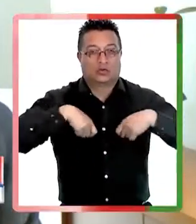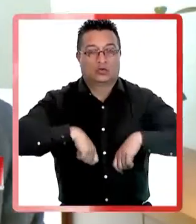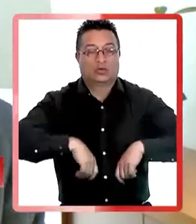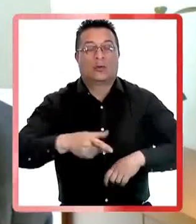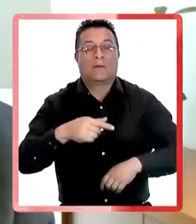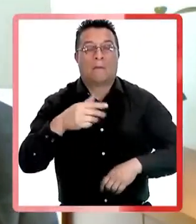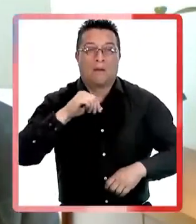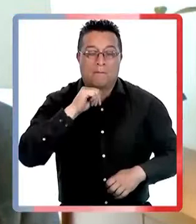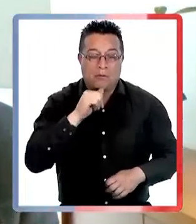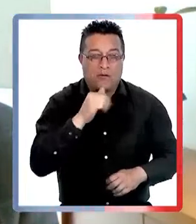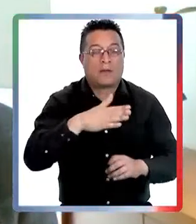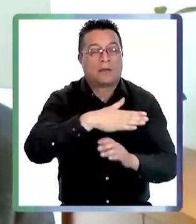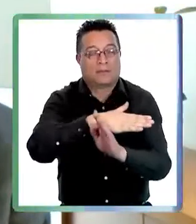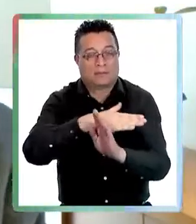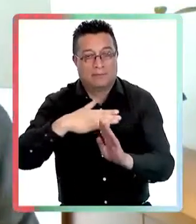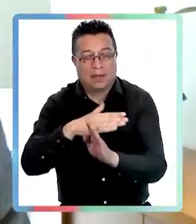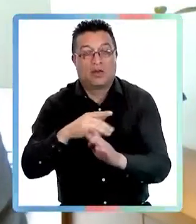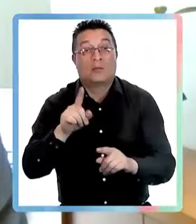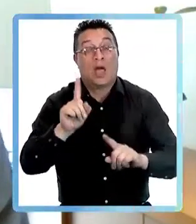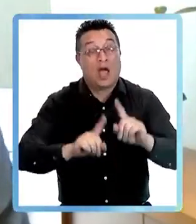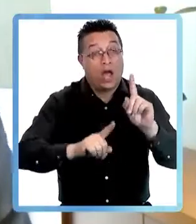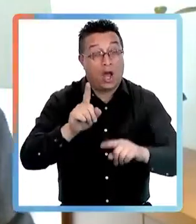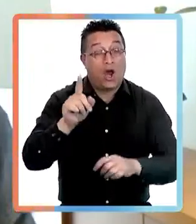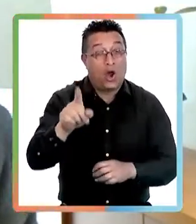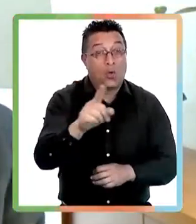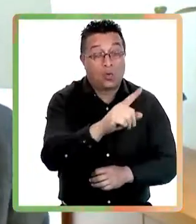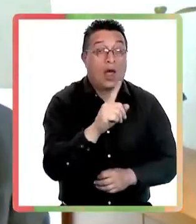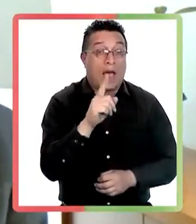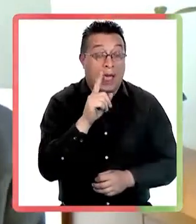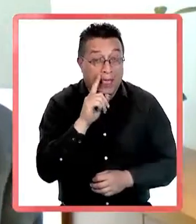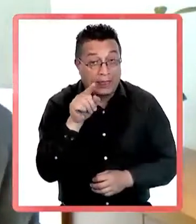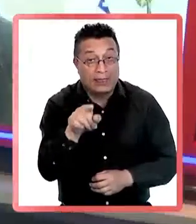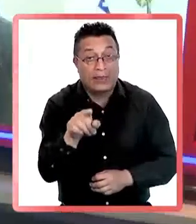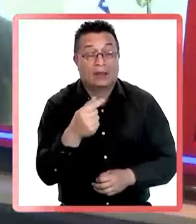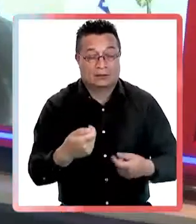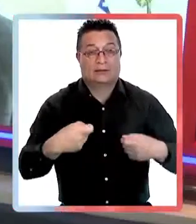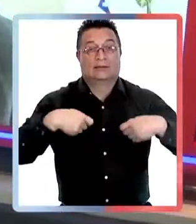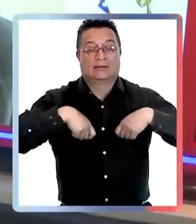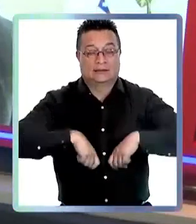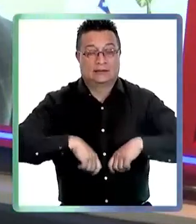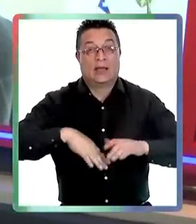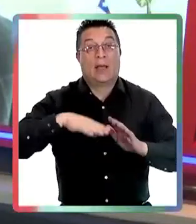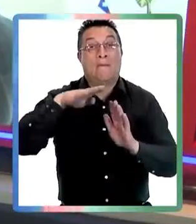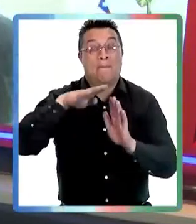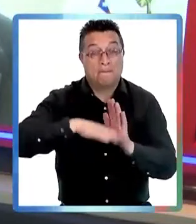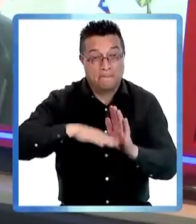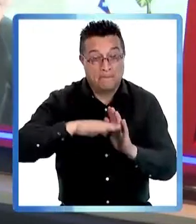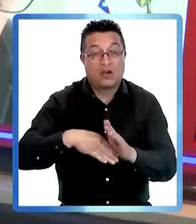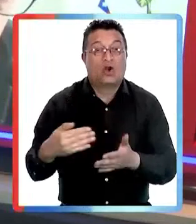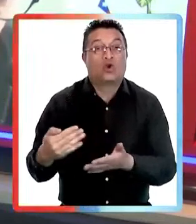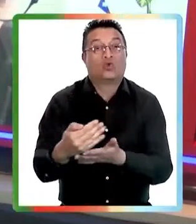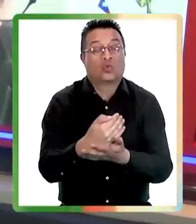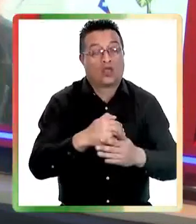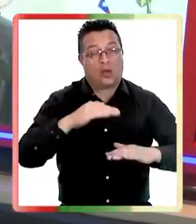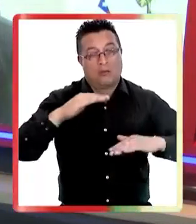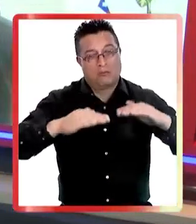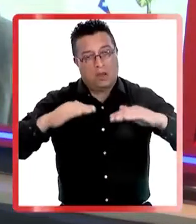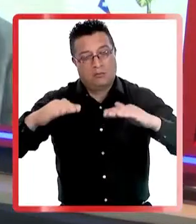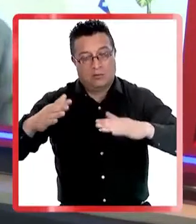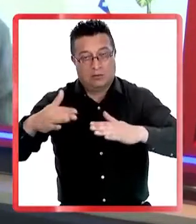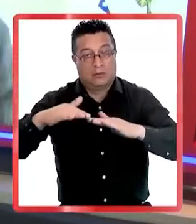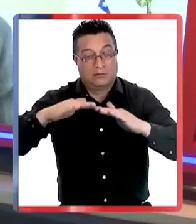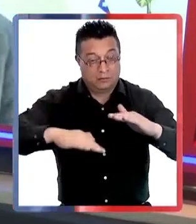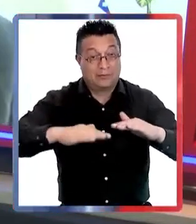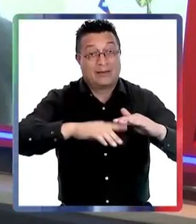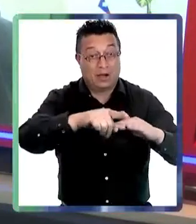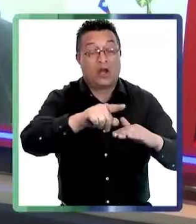ingresos bajos y medios, aquellos que tienen un ingreso inferior al salario promedio, y